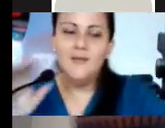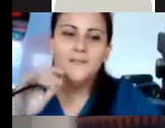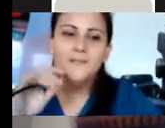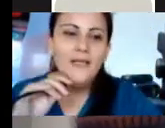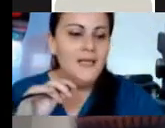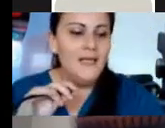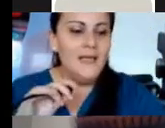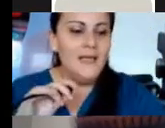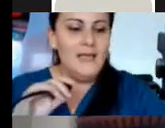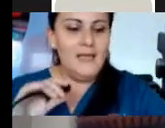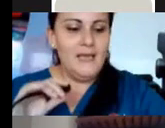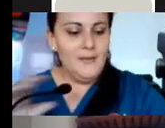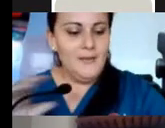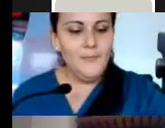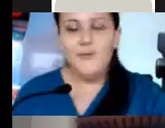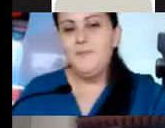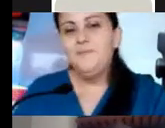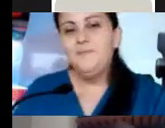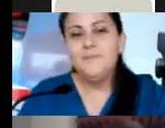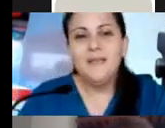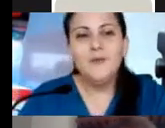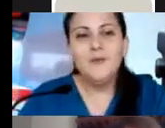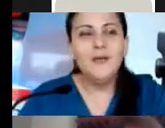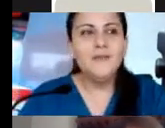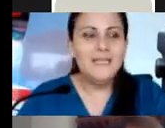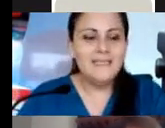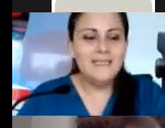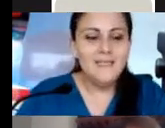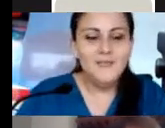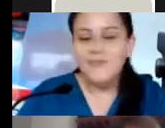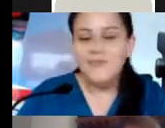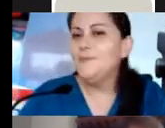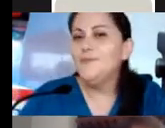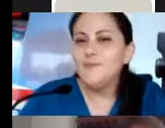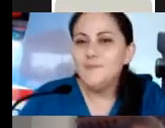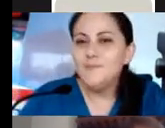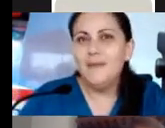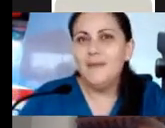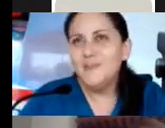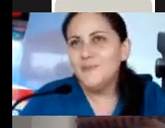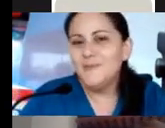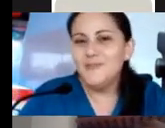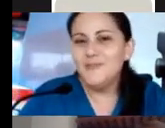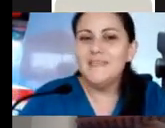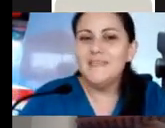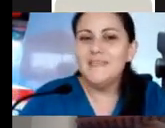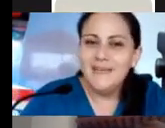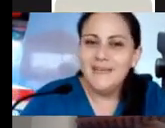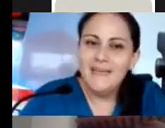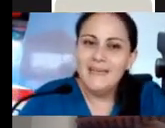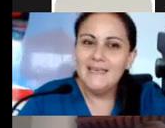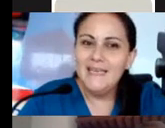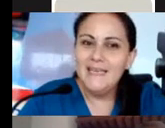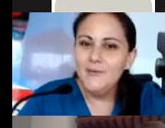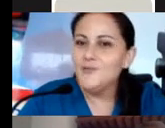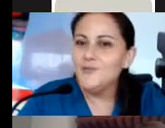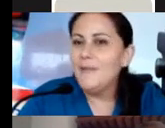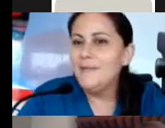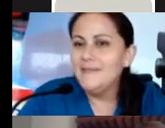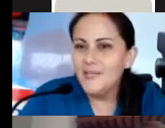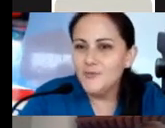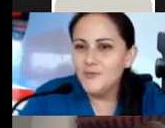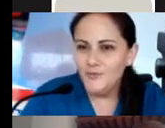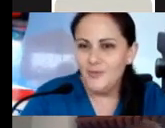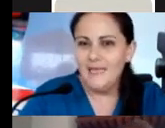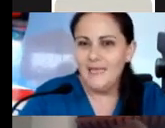Leo. Bueno, en cuidados del asiento tenemos varias observaciones. En realidad aquí no es